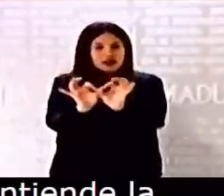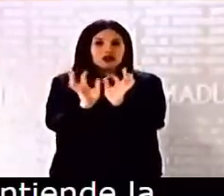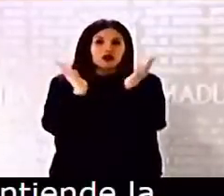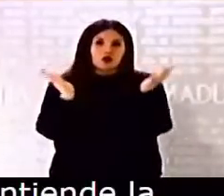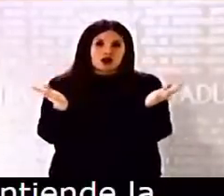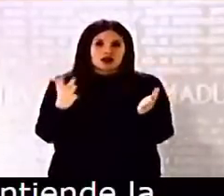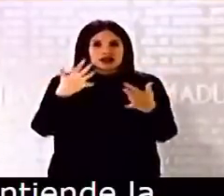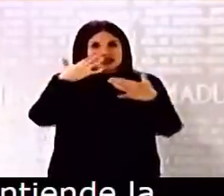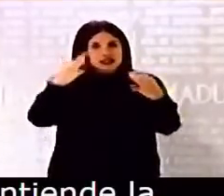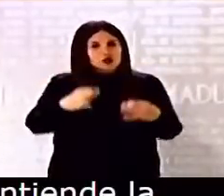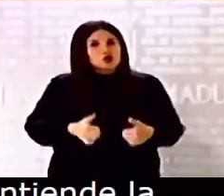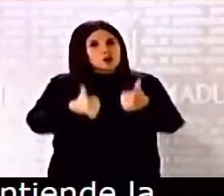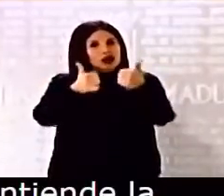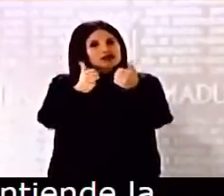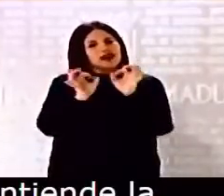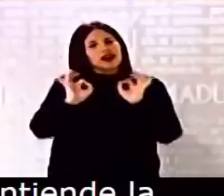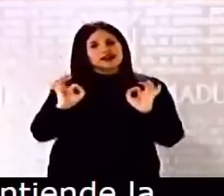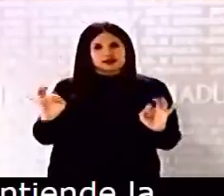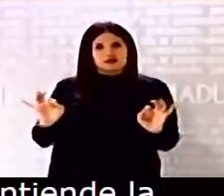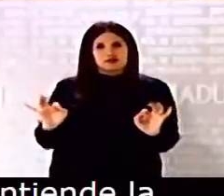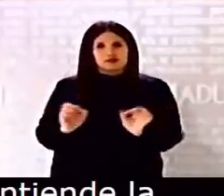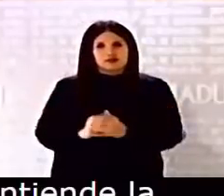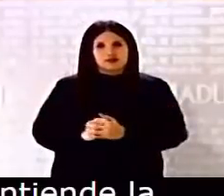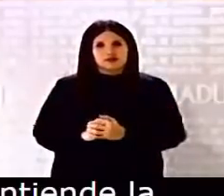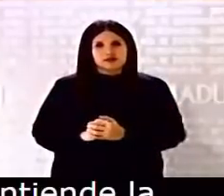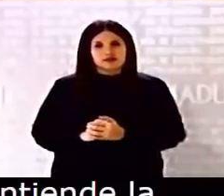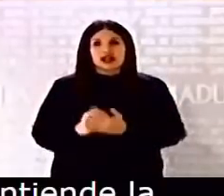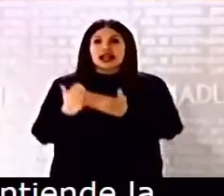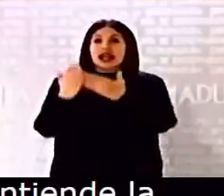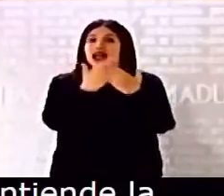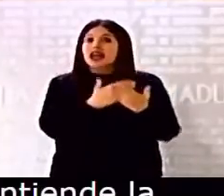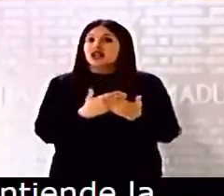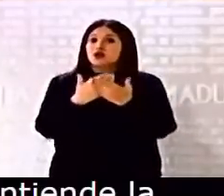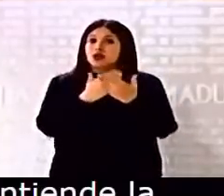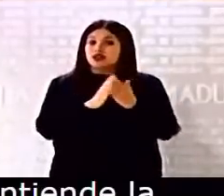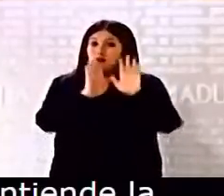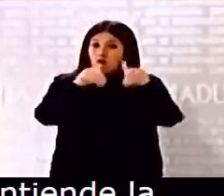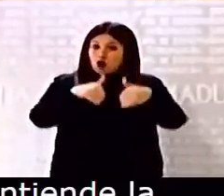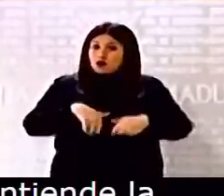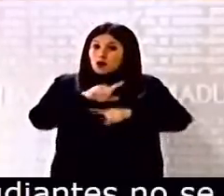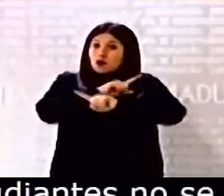que es más seguro de esta forma. A los estudiantes no se les prohíbe venir.